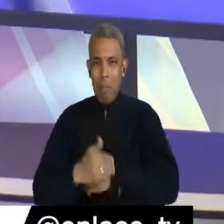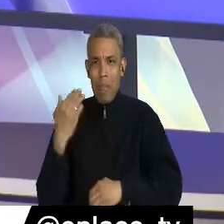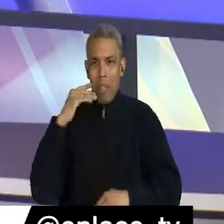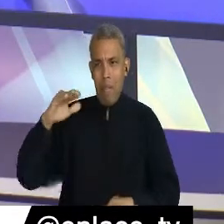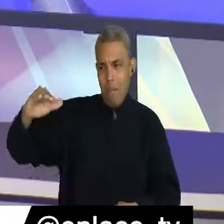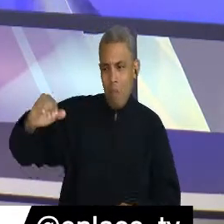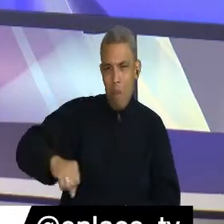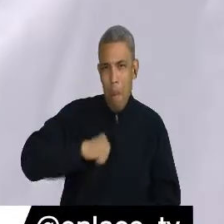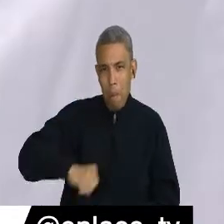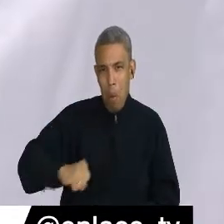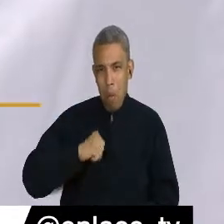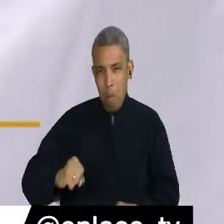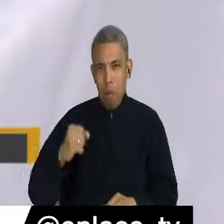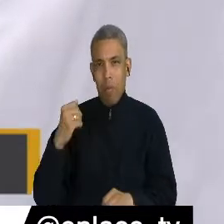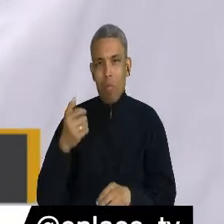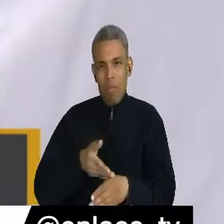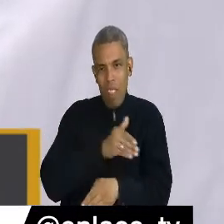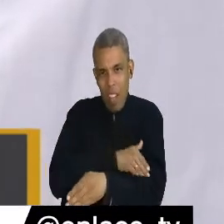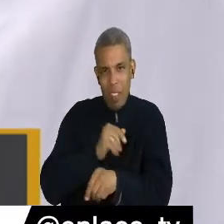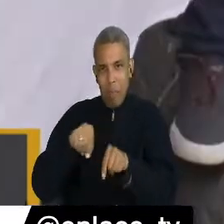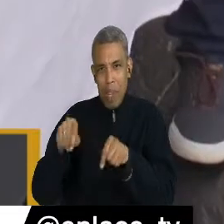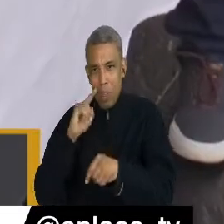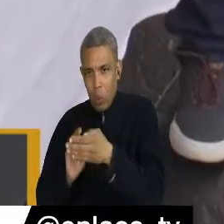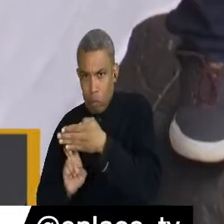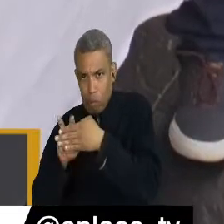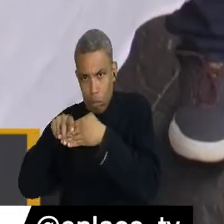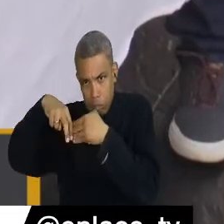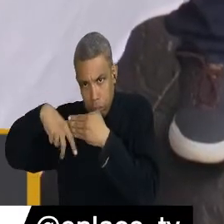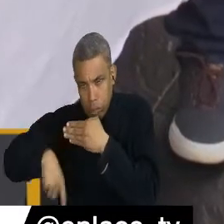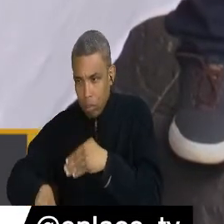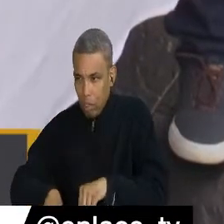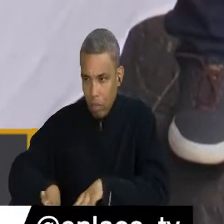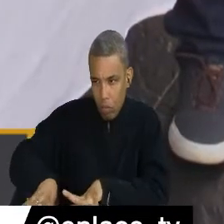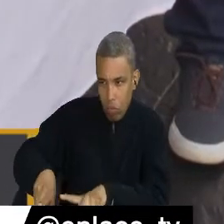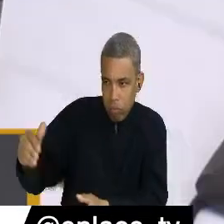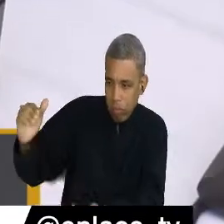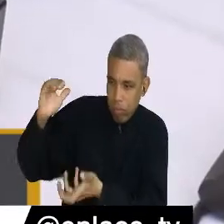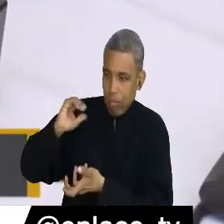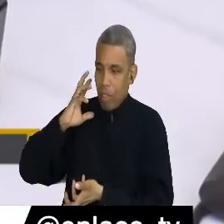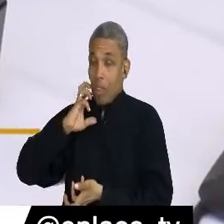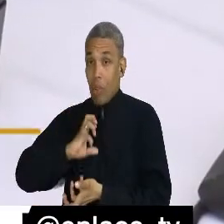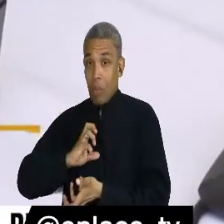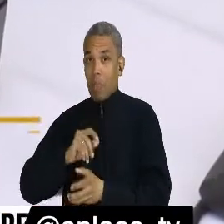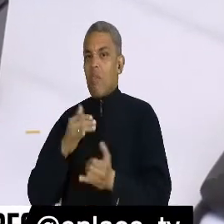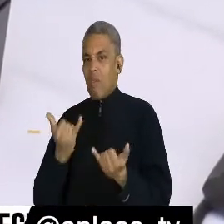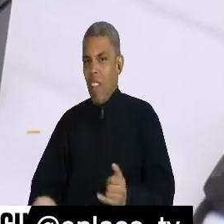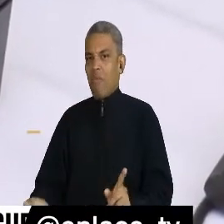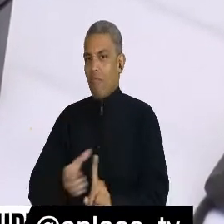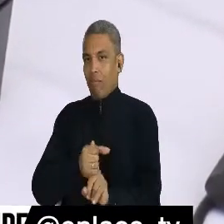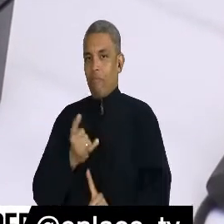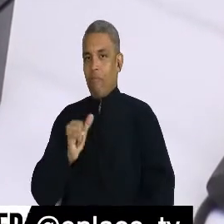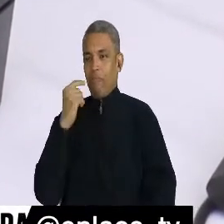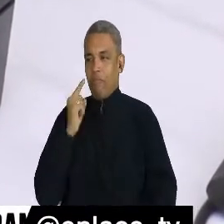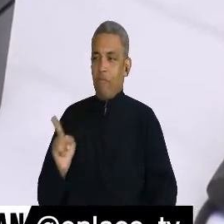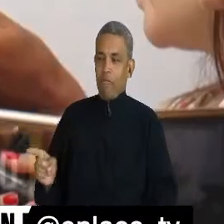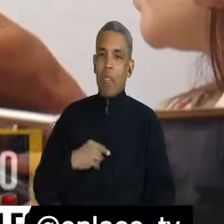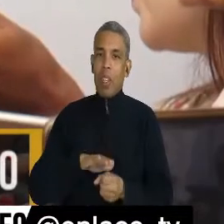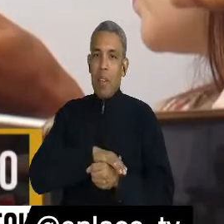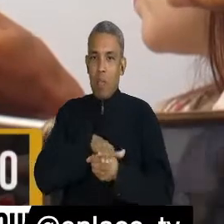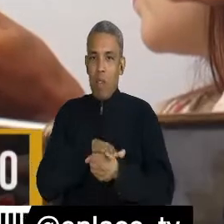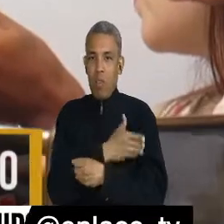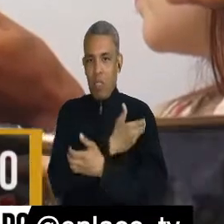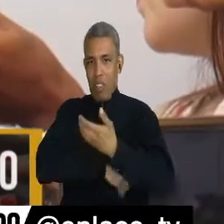llevaran. Estos equipos de sonido fueron robados de la iglesia San Pedro Claver, ubicada en el barrio El Campín. Nos dimos